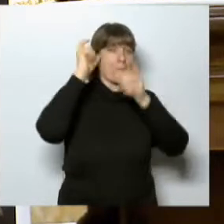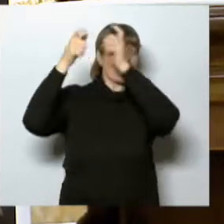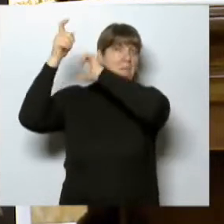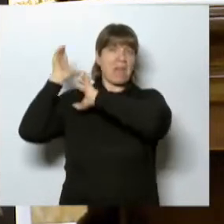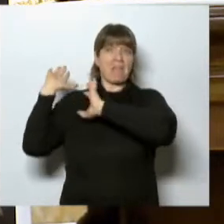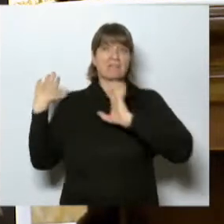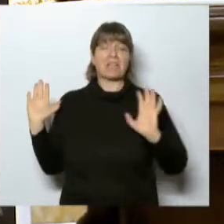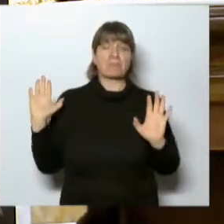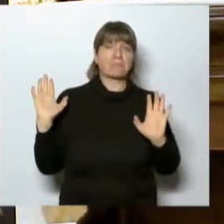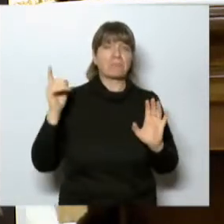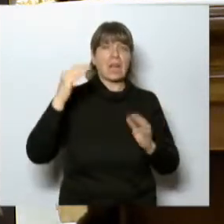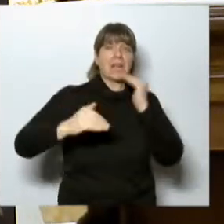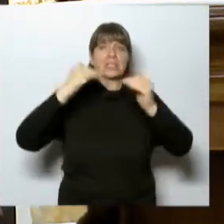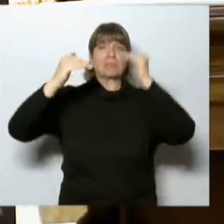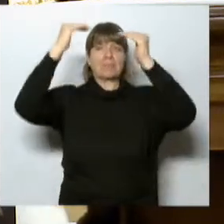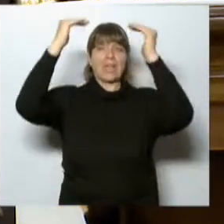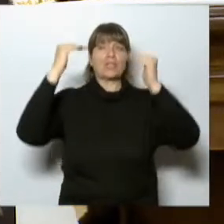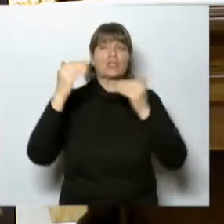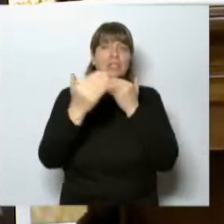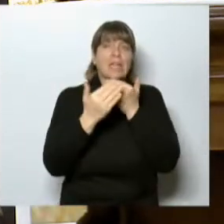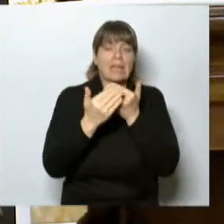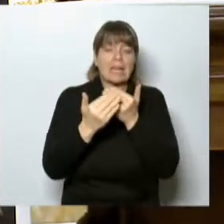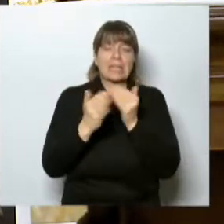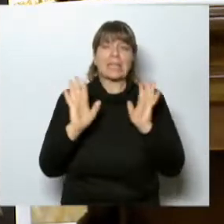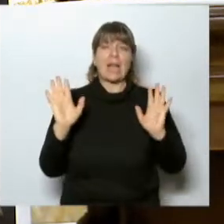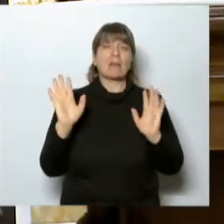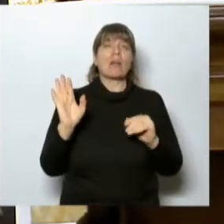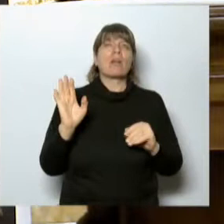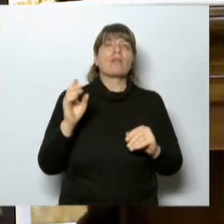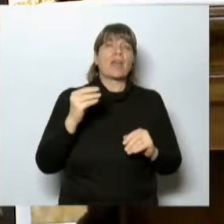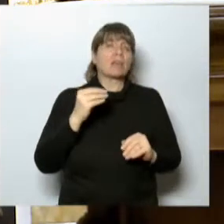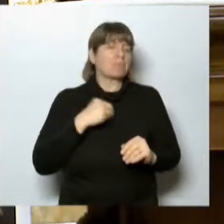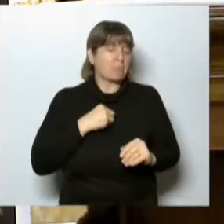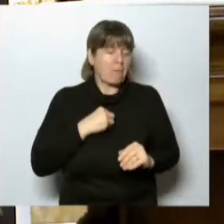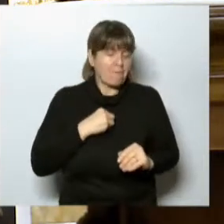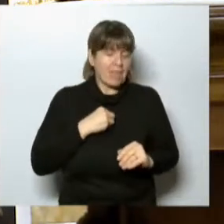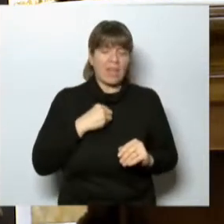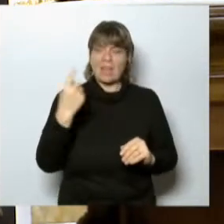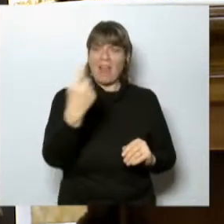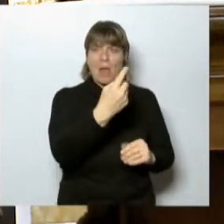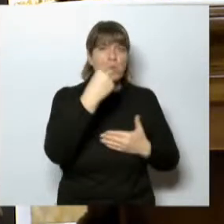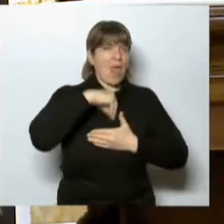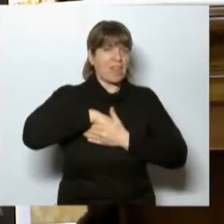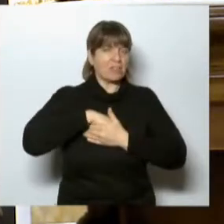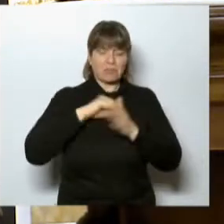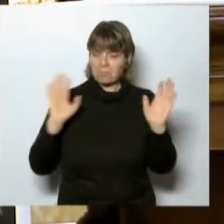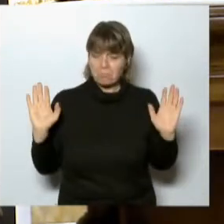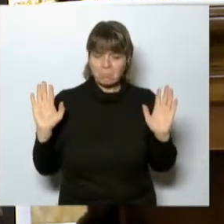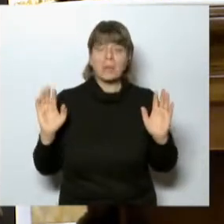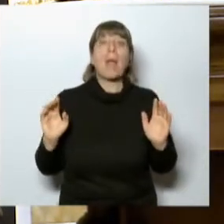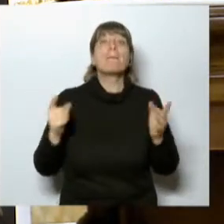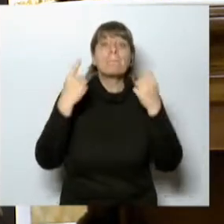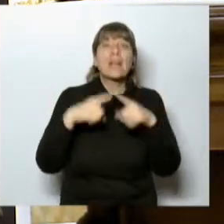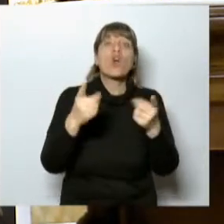experimenta el crecimiento y la cercanía a través de un acto libre de su propia interioridad, pero